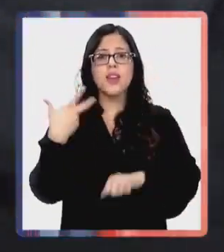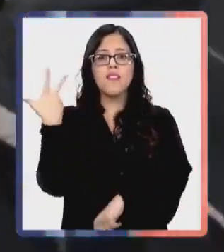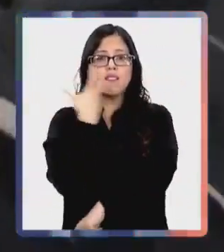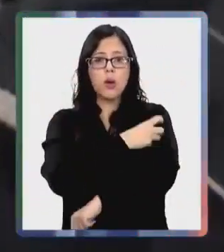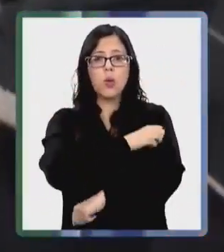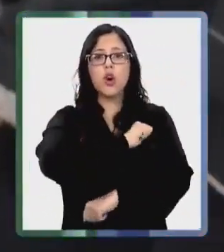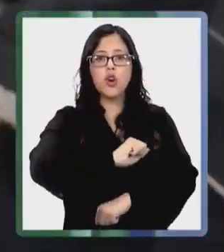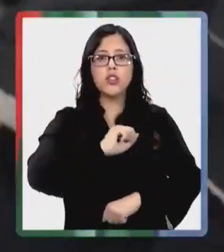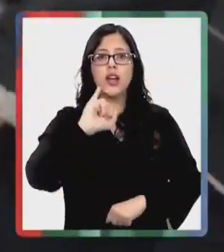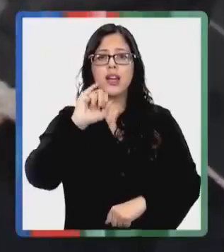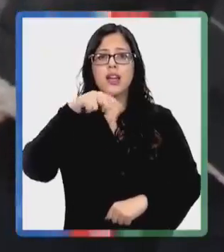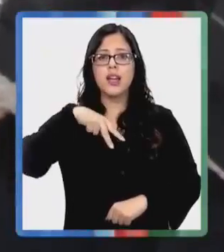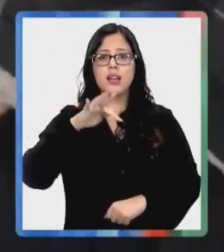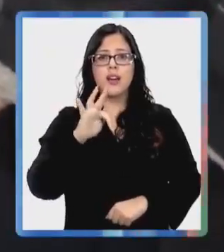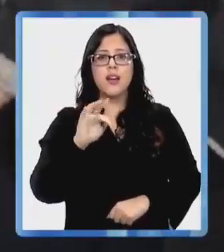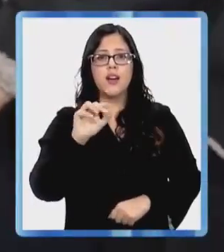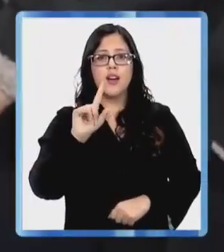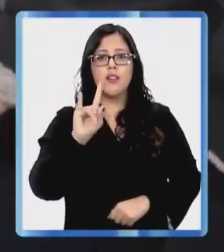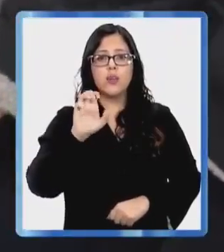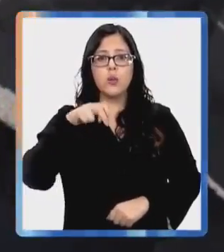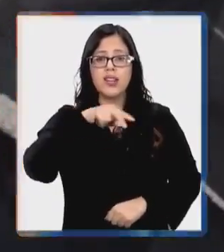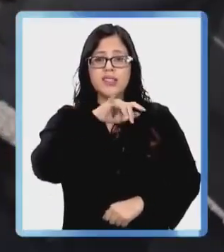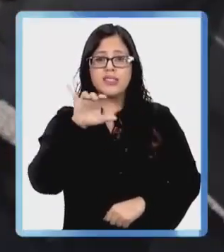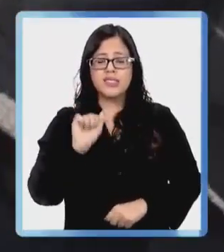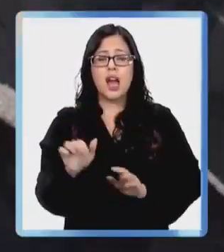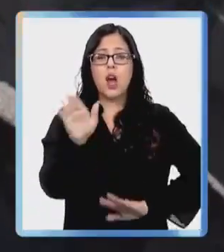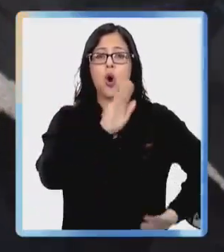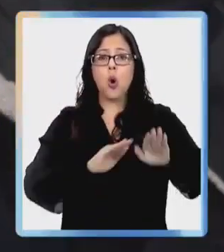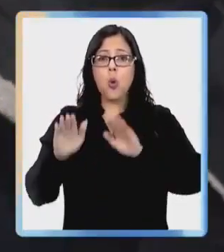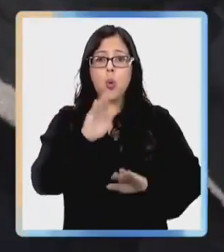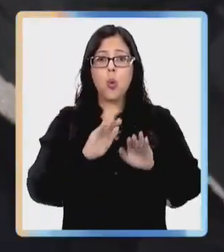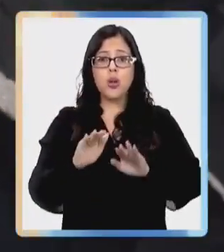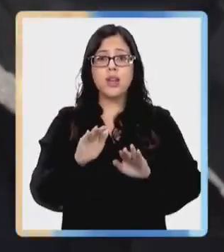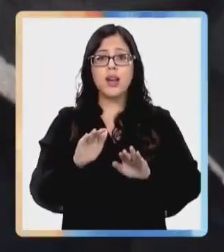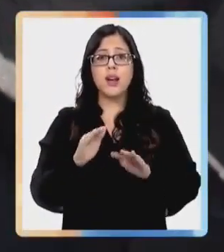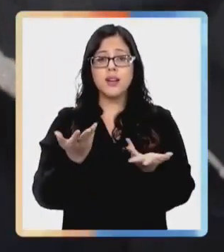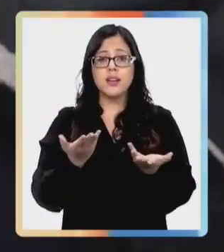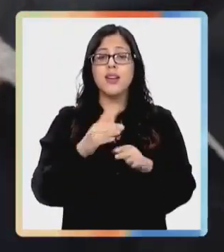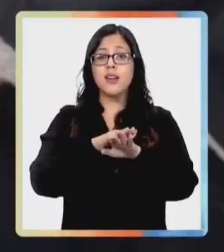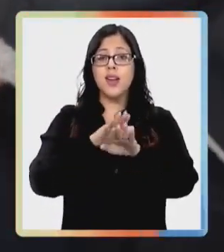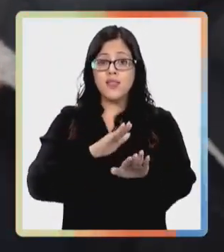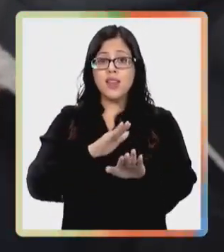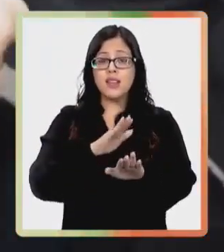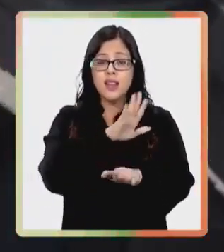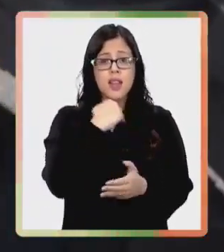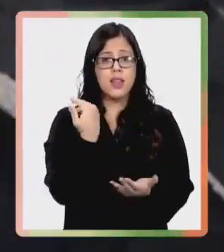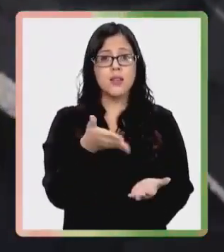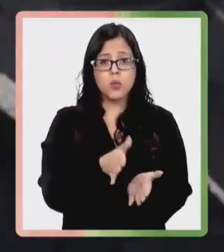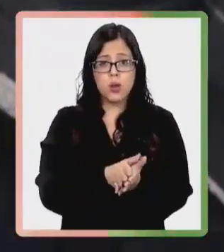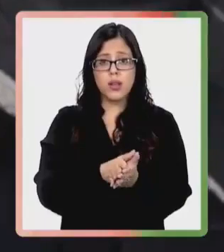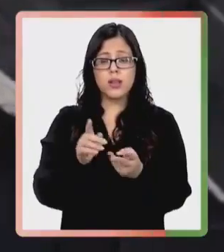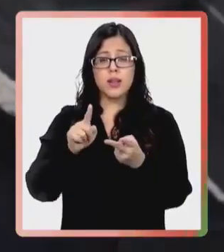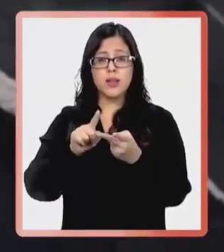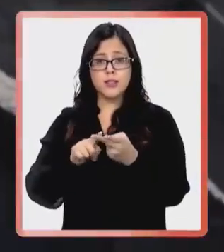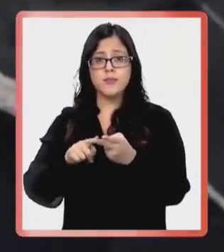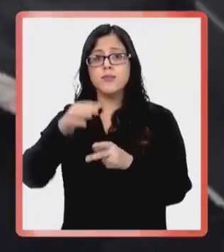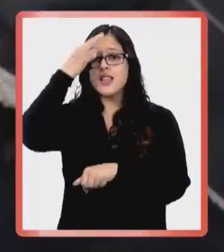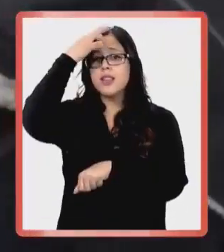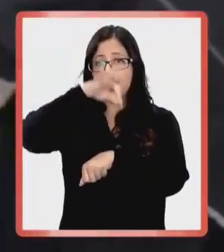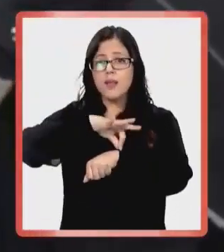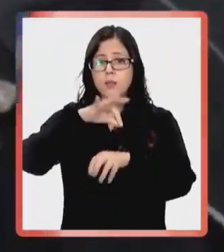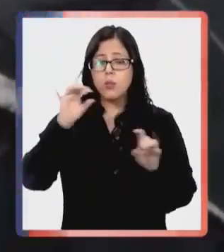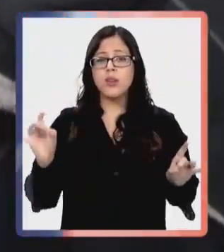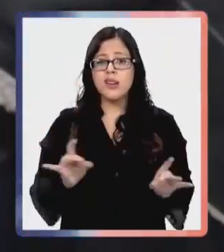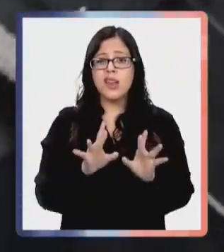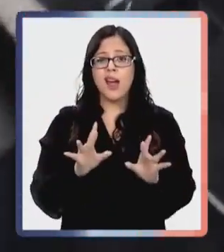vacuna contra la influenza protege, igual que la del coronavirus, protege de morir y protege de